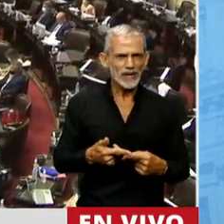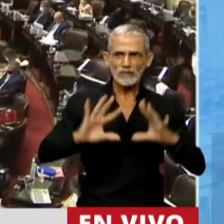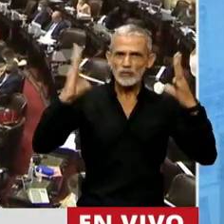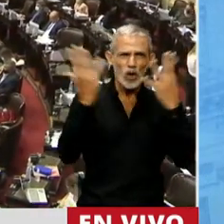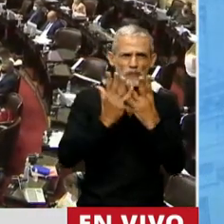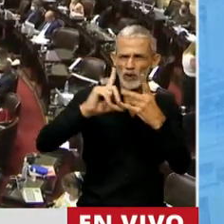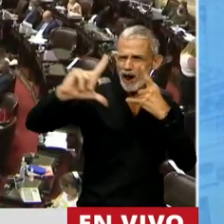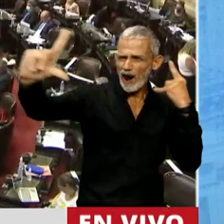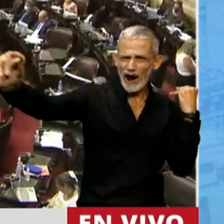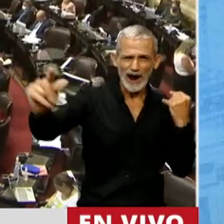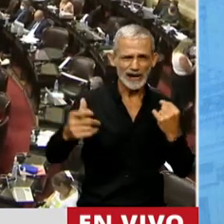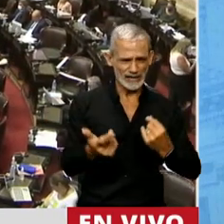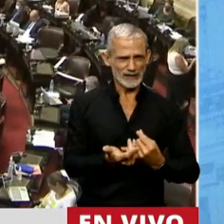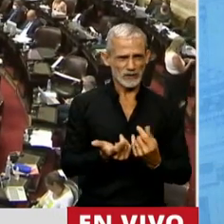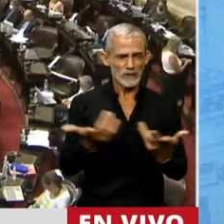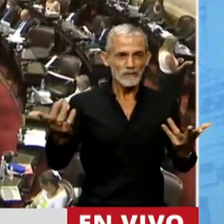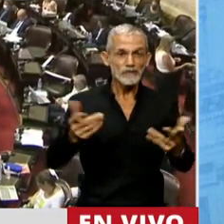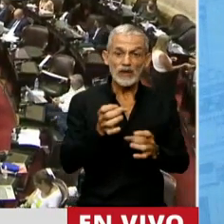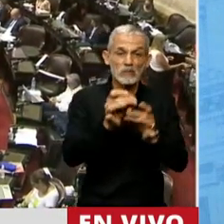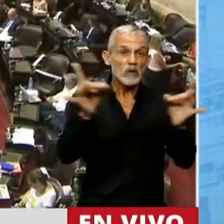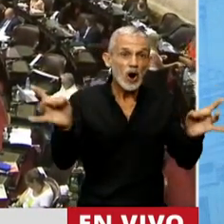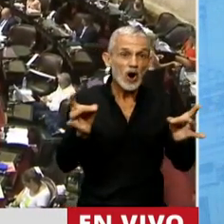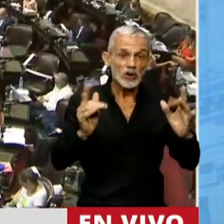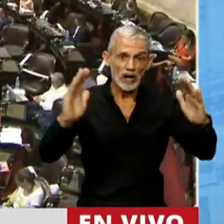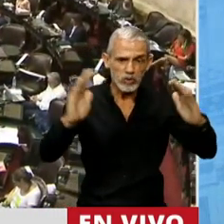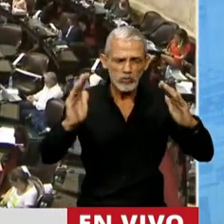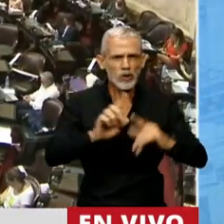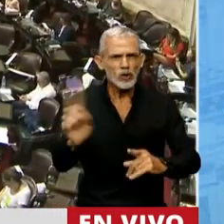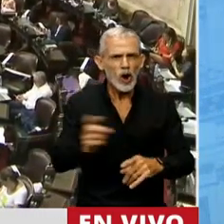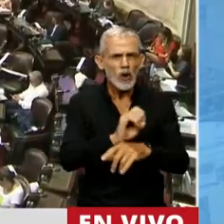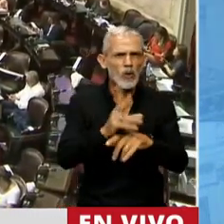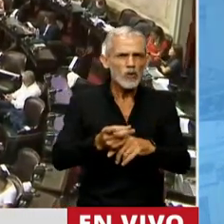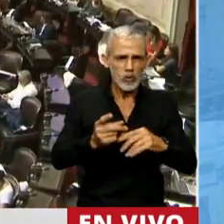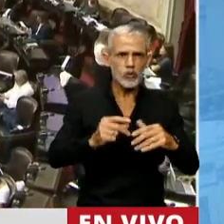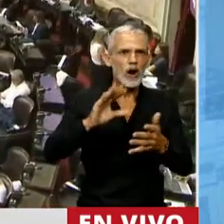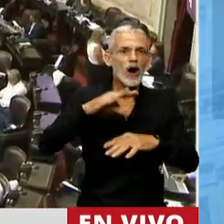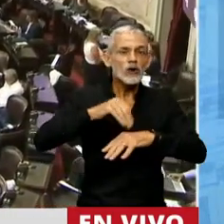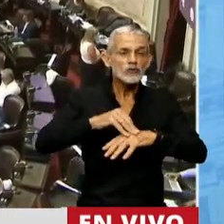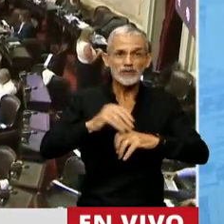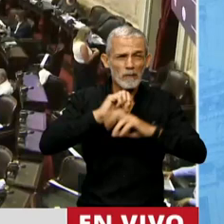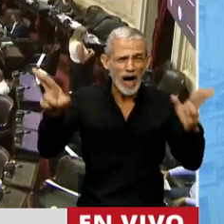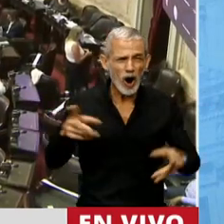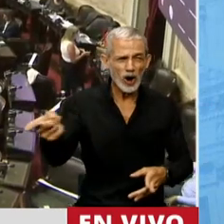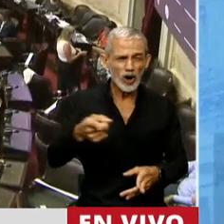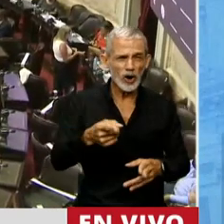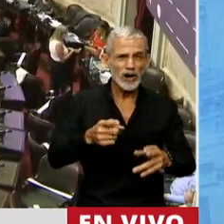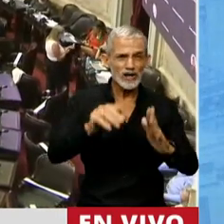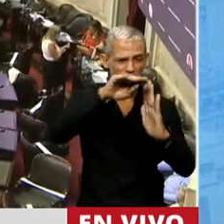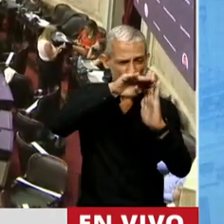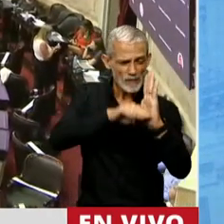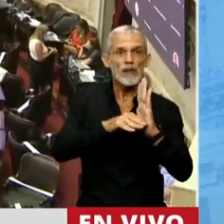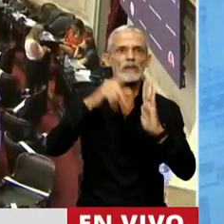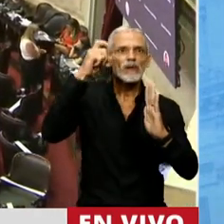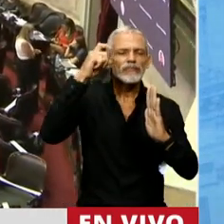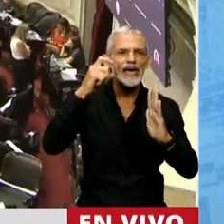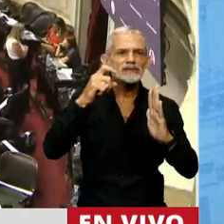mundo. La famosa curva de contagio no cae y no solo pasamos a Suecia, sino que nos ubicamos décimos en cantidad